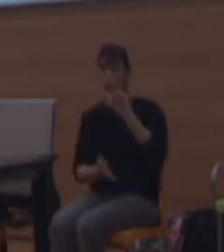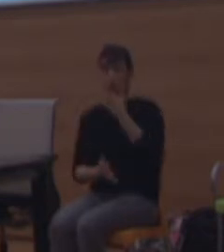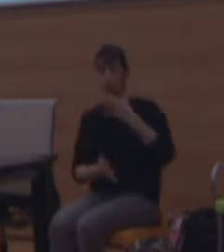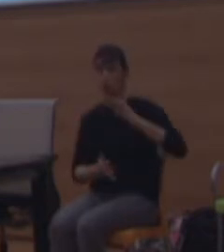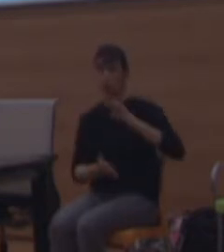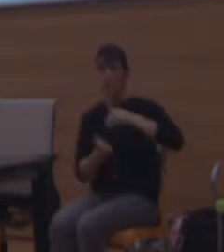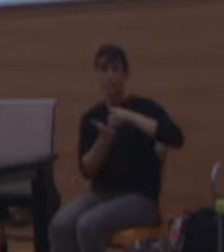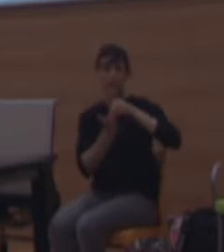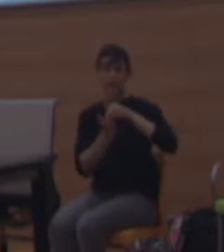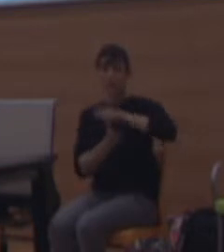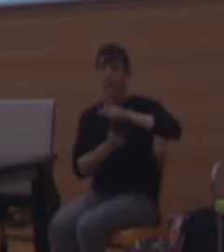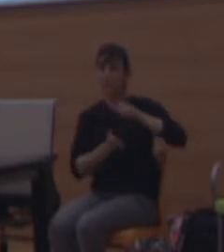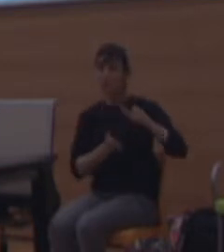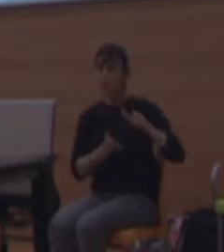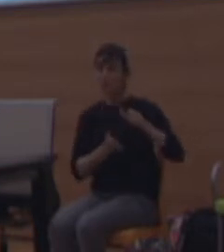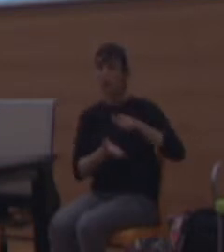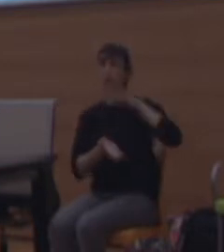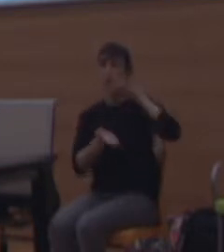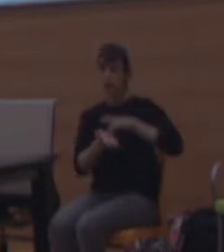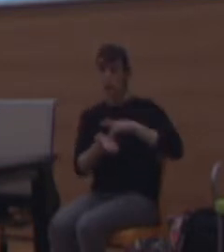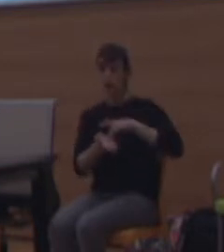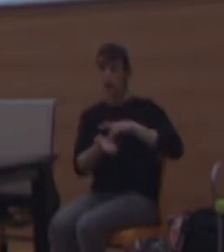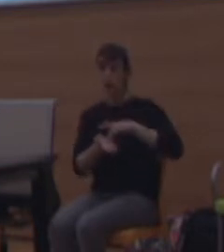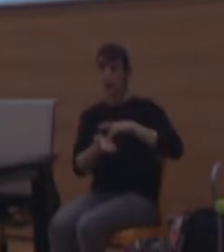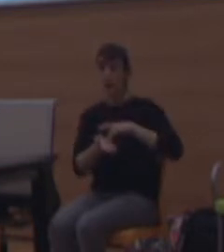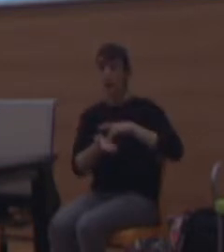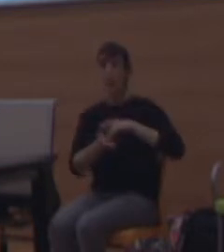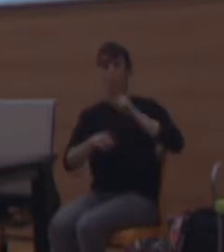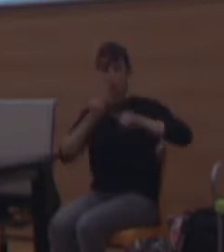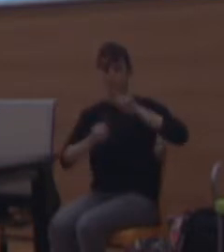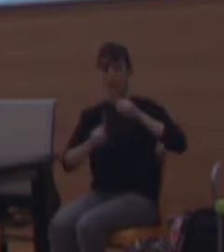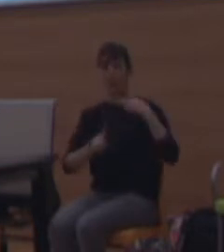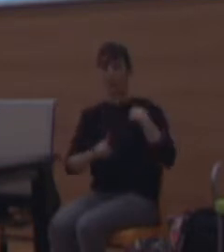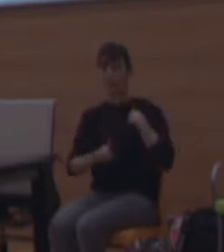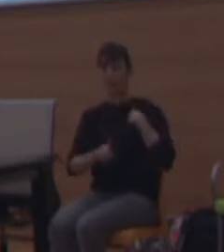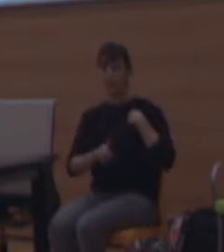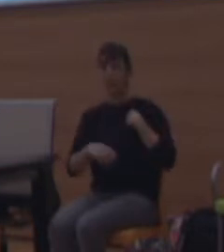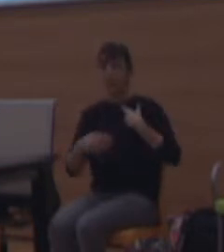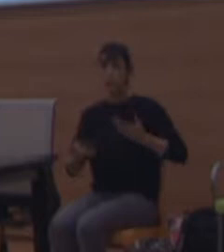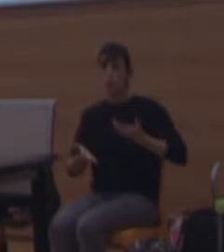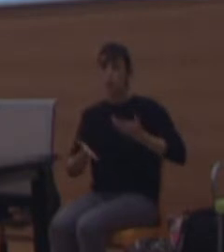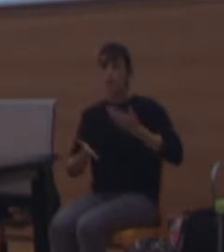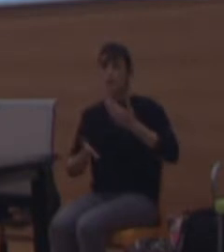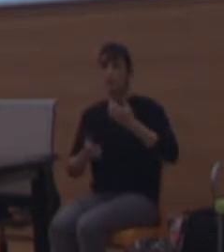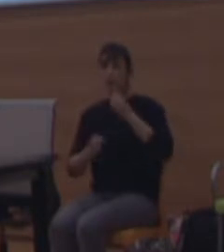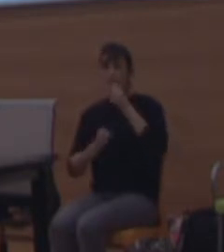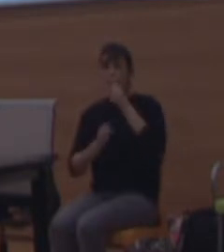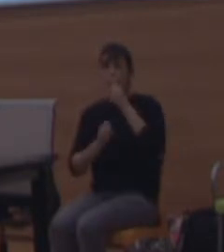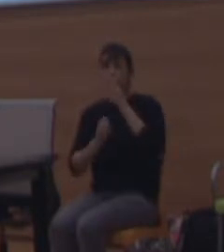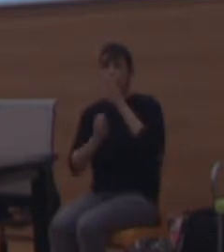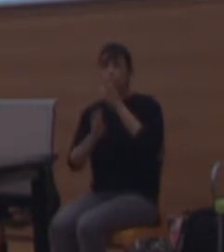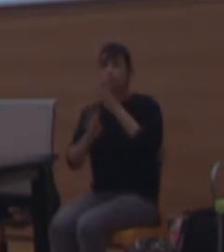450 millones de personas tienen diabetes, esta patología a lo largo de los tiempos se